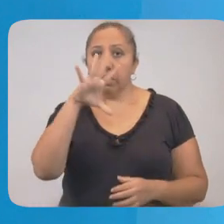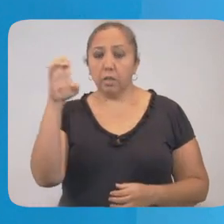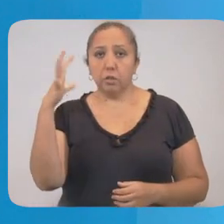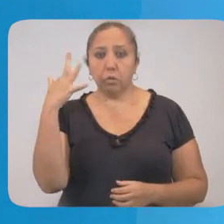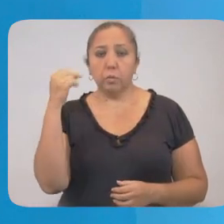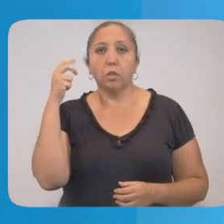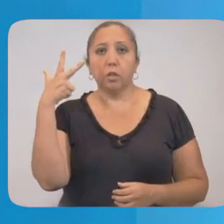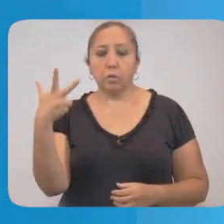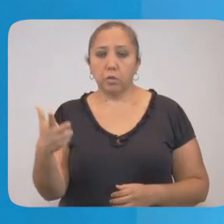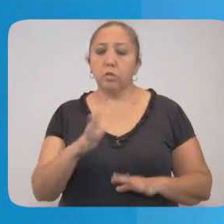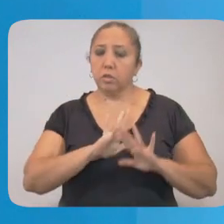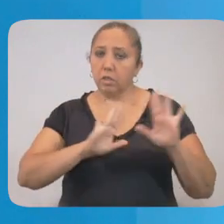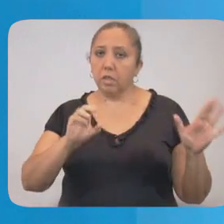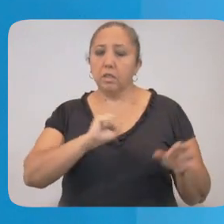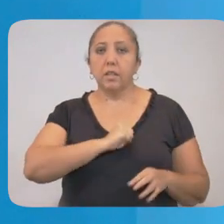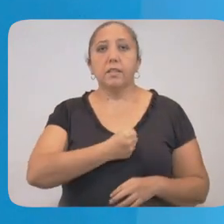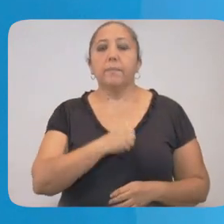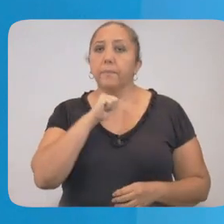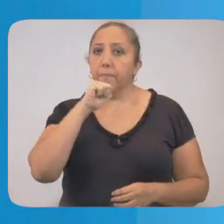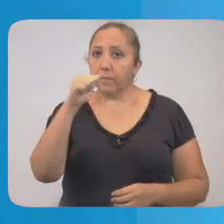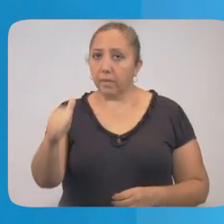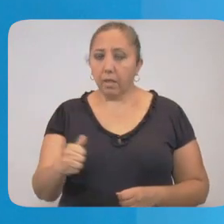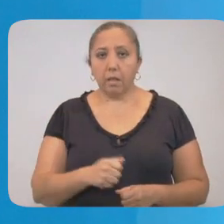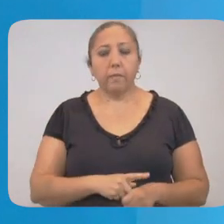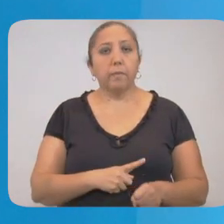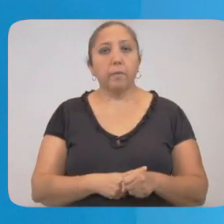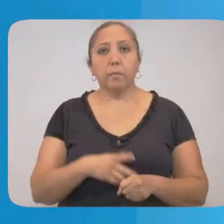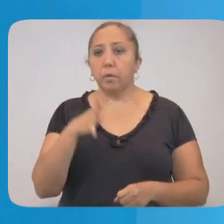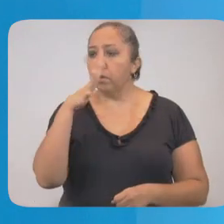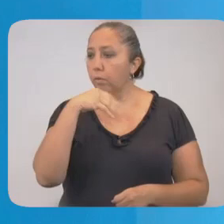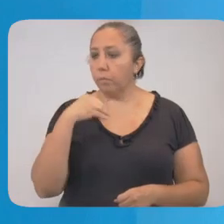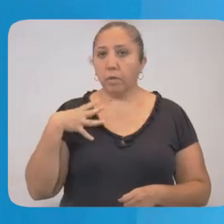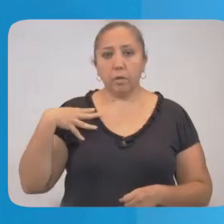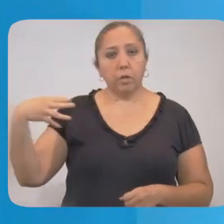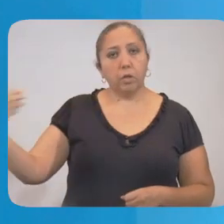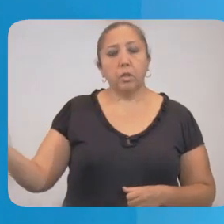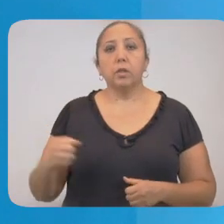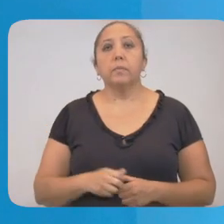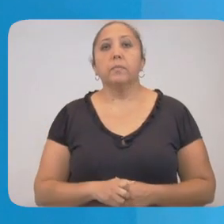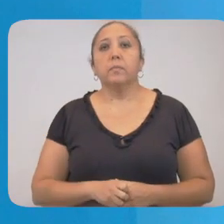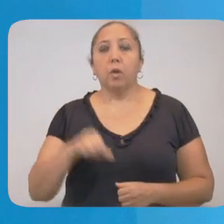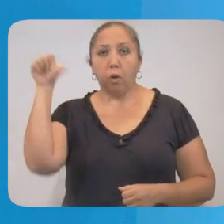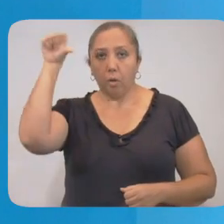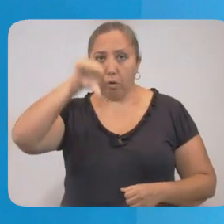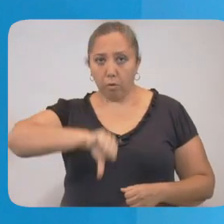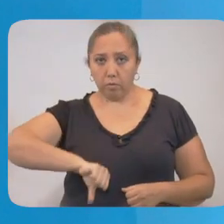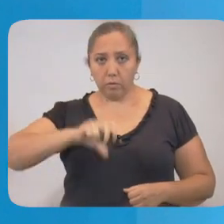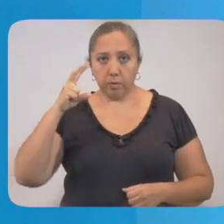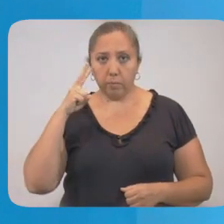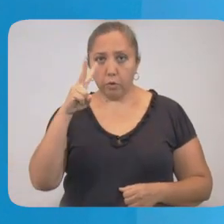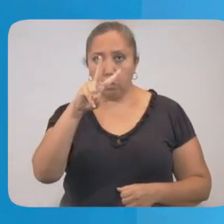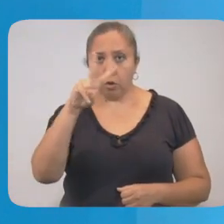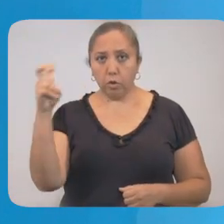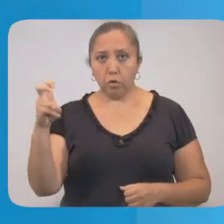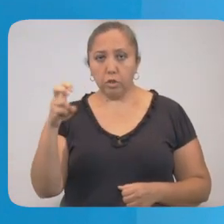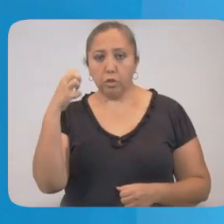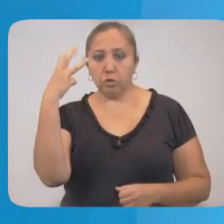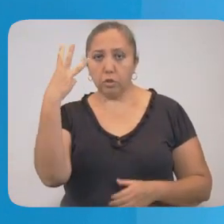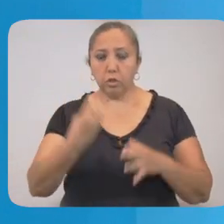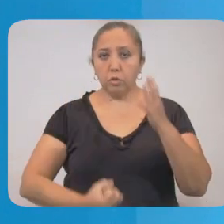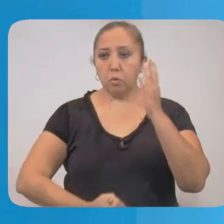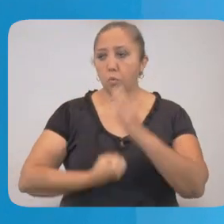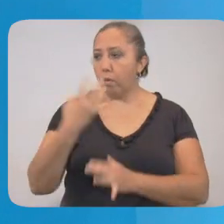2.558 pacientes ya se recuperaron, no presentan síntomas ni pueden contagiar. Hoy se detectaron 203